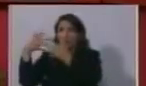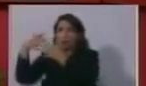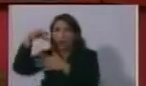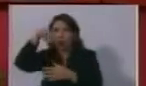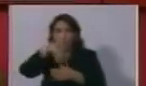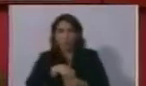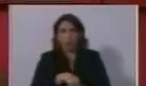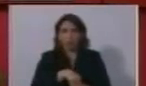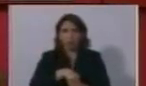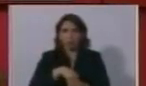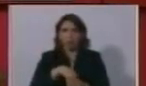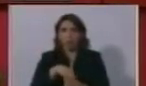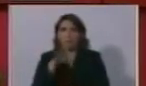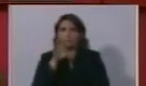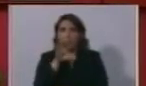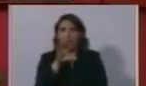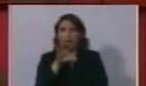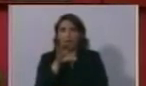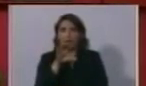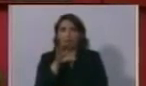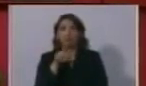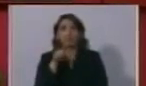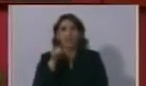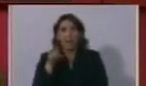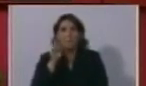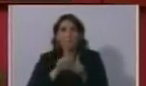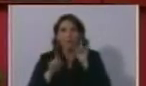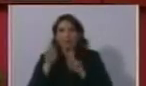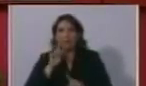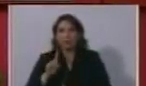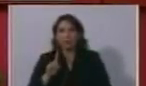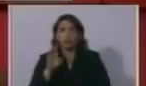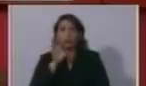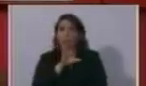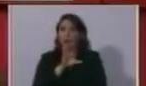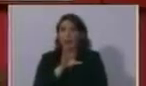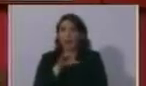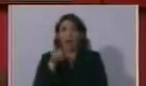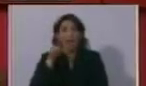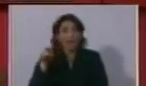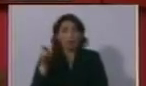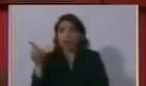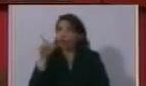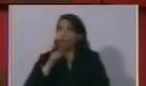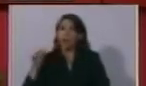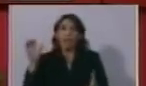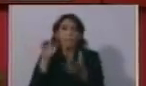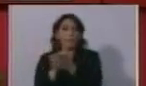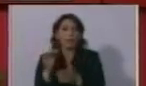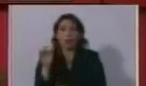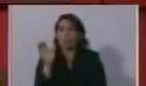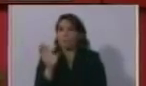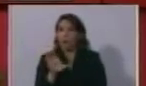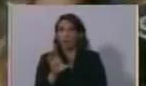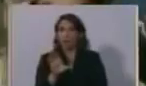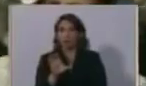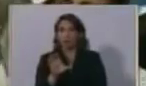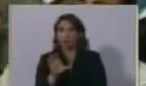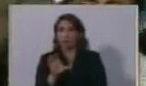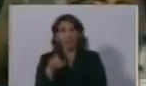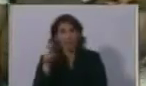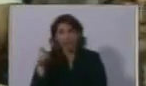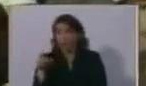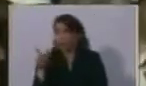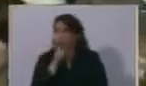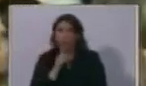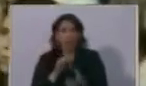sagrado, los traidores a la patria serán tratados como enemigos. Como enemigos de nosotros, de esta